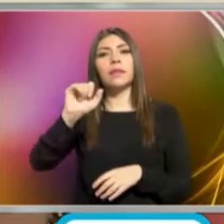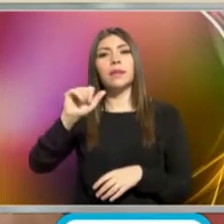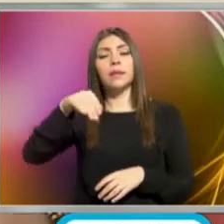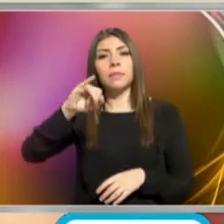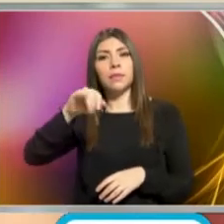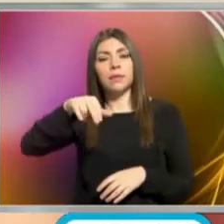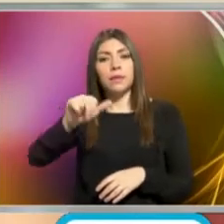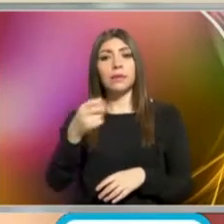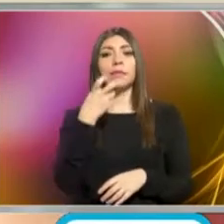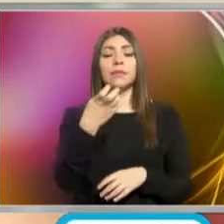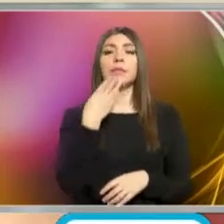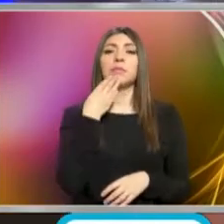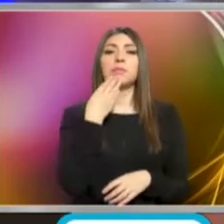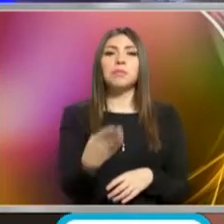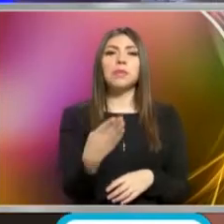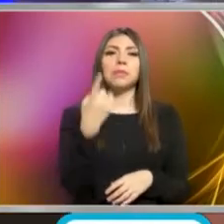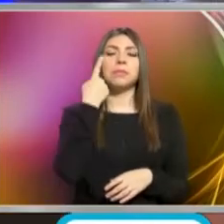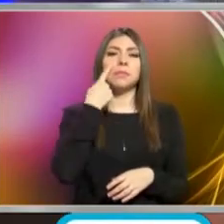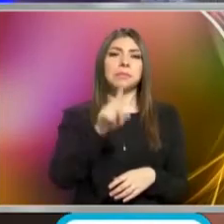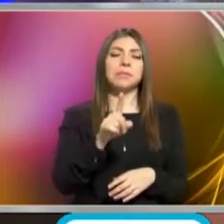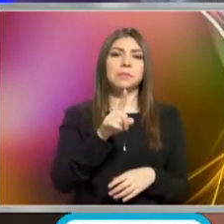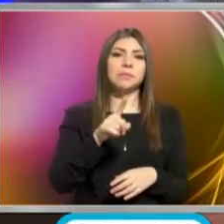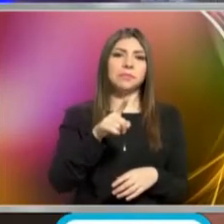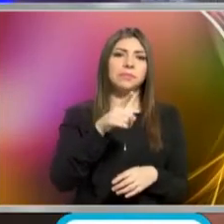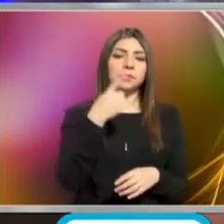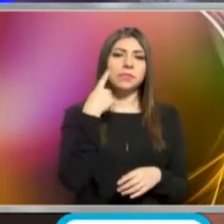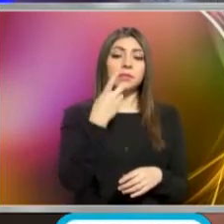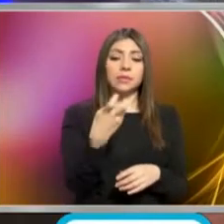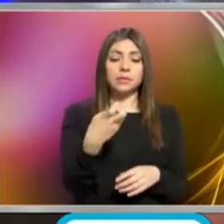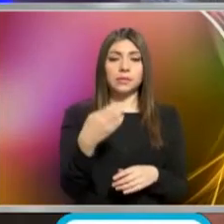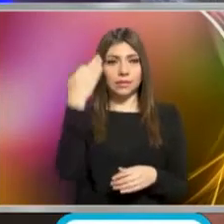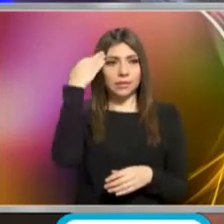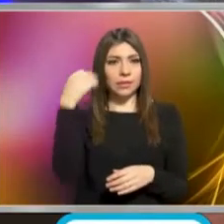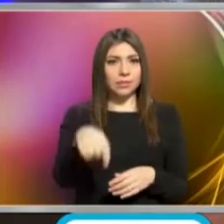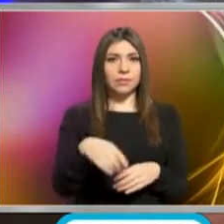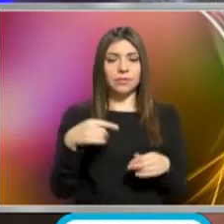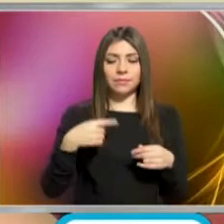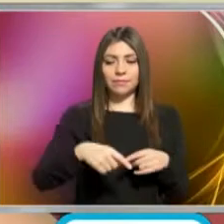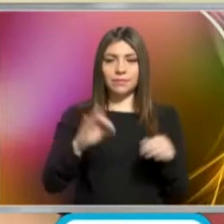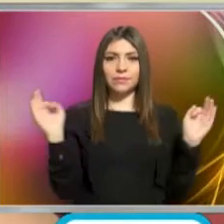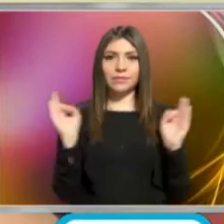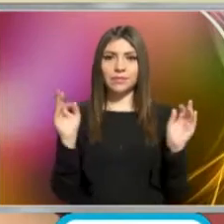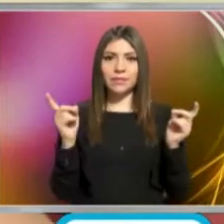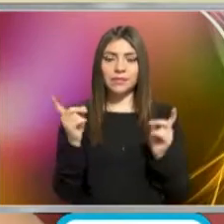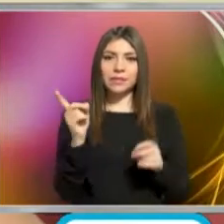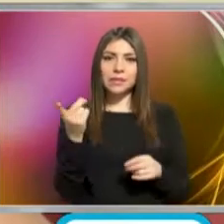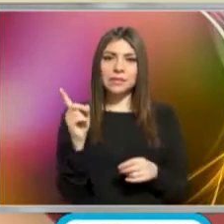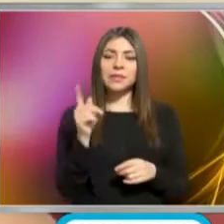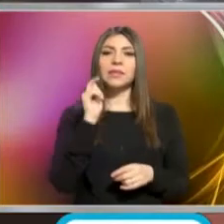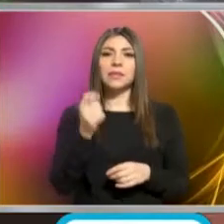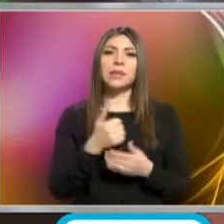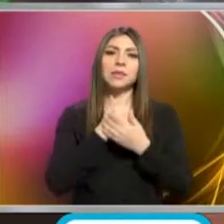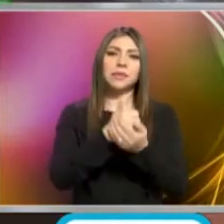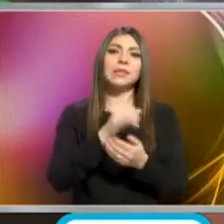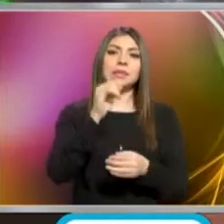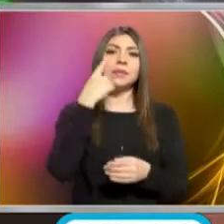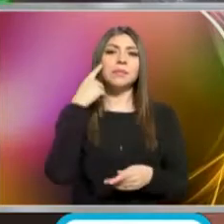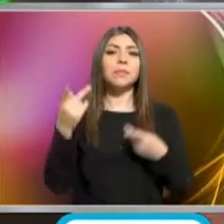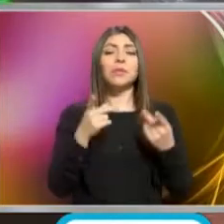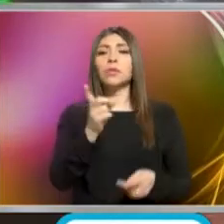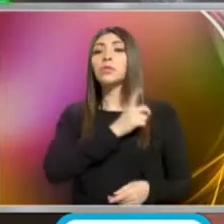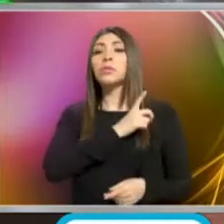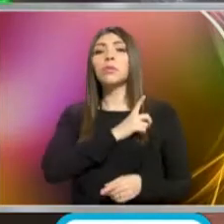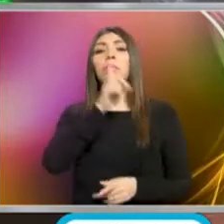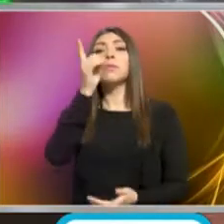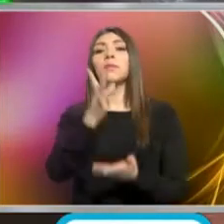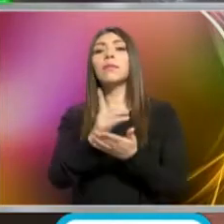es muy bueno Uy, para... buenísimo. Exactamente. Y en esta época decembrina, mejor. Así es, nos va a ayudar Para prepararnos. mucho. Entonces no es solo un té, no